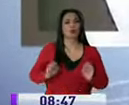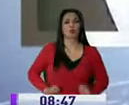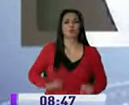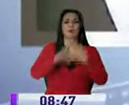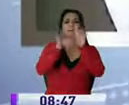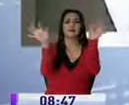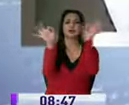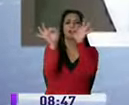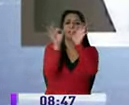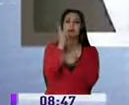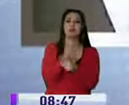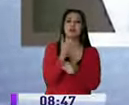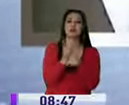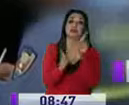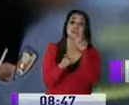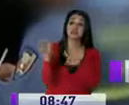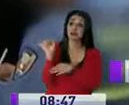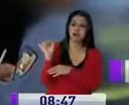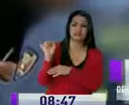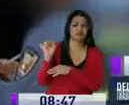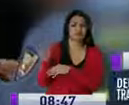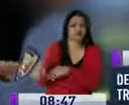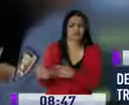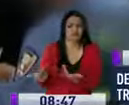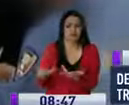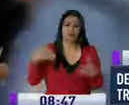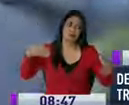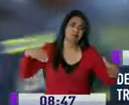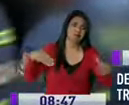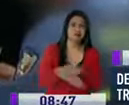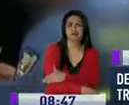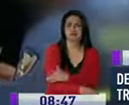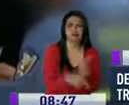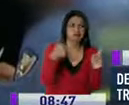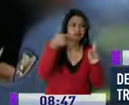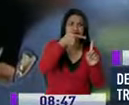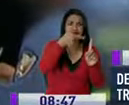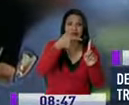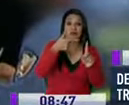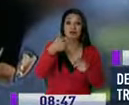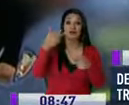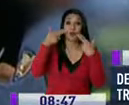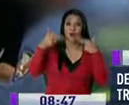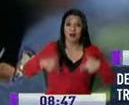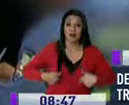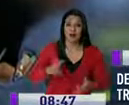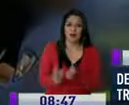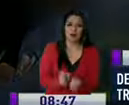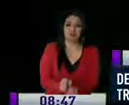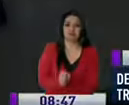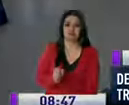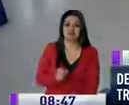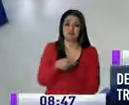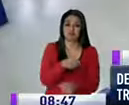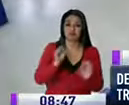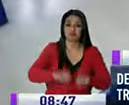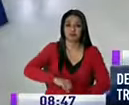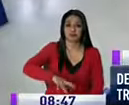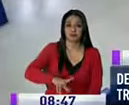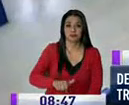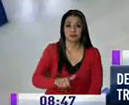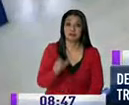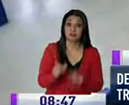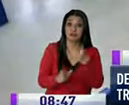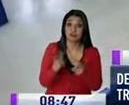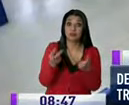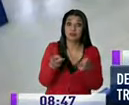habría desviado la atención del personal, amenazar al guardia y pues ya en el interior hacer sus fechorías. Amenazaron a los